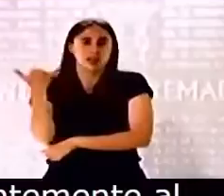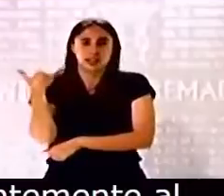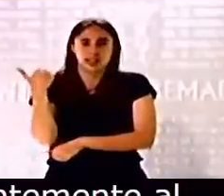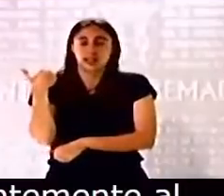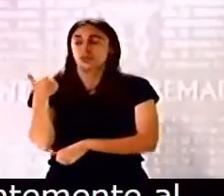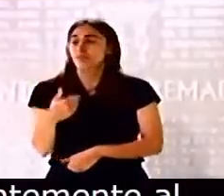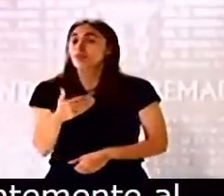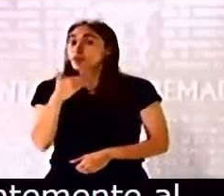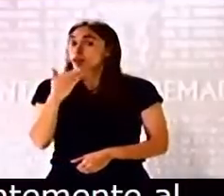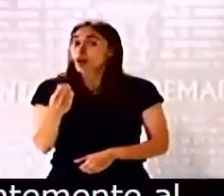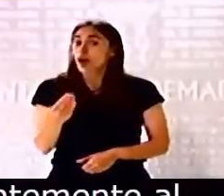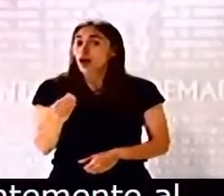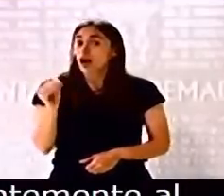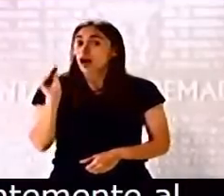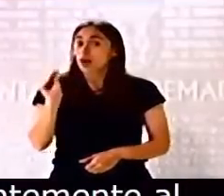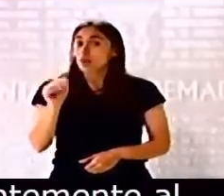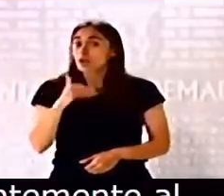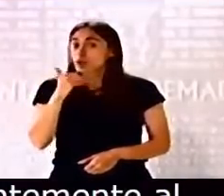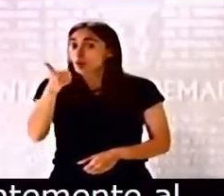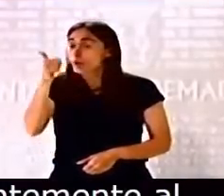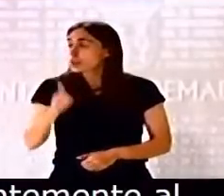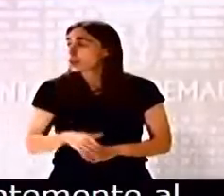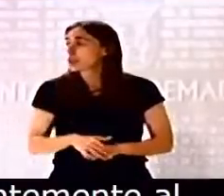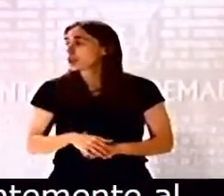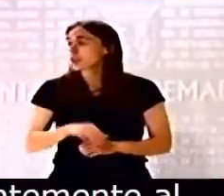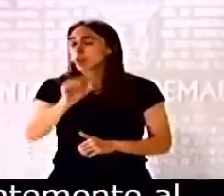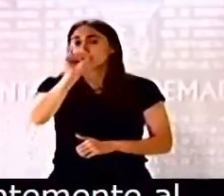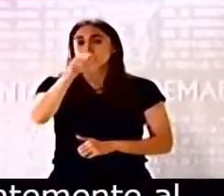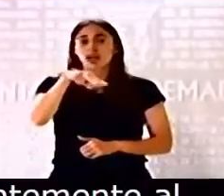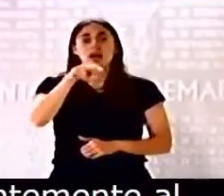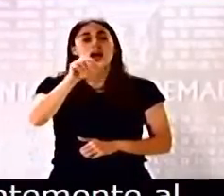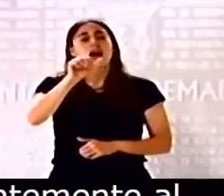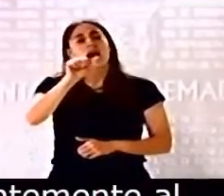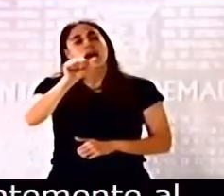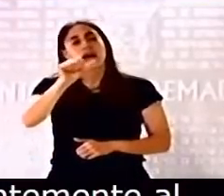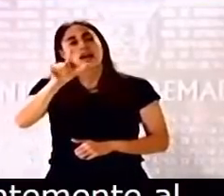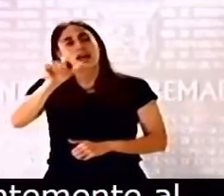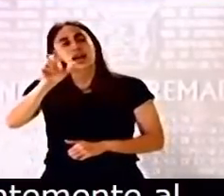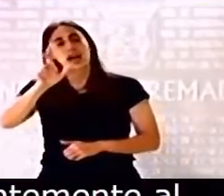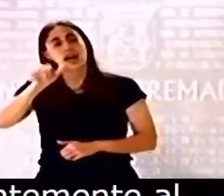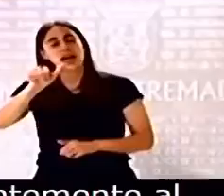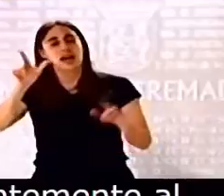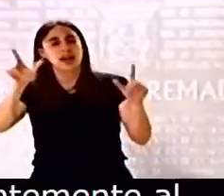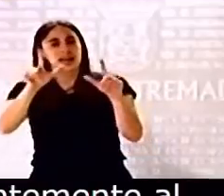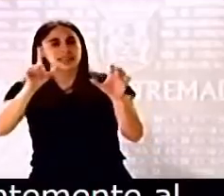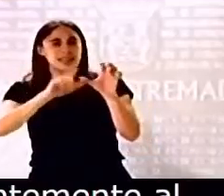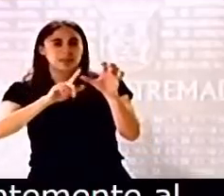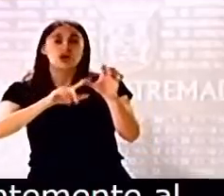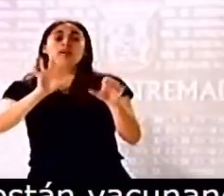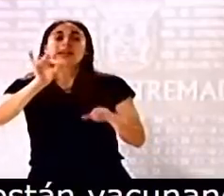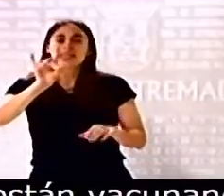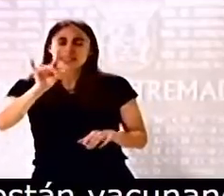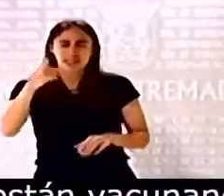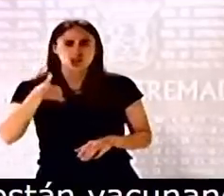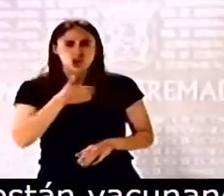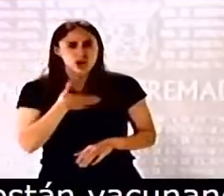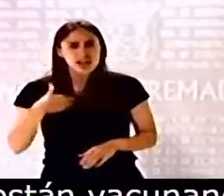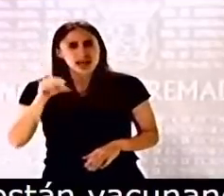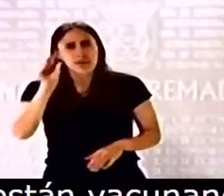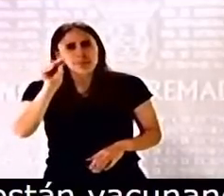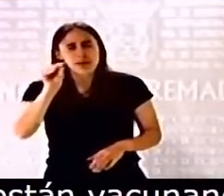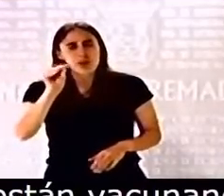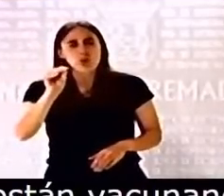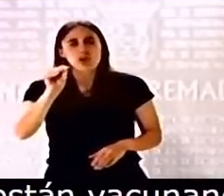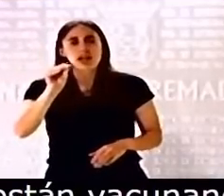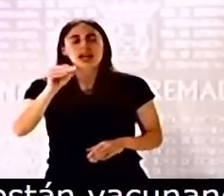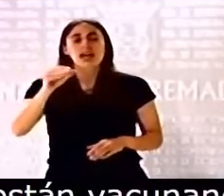¿Alguna cuestión? Ana Lara, de Canal Extremadura. Sí, consejero, quería preguntarle, dice que están todos los